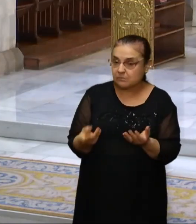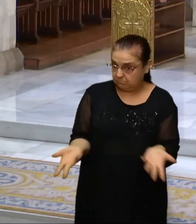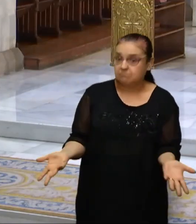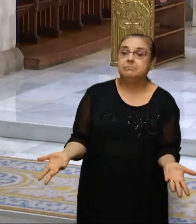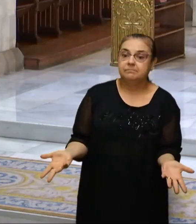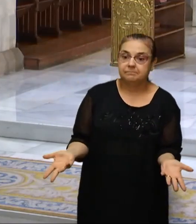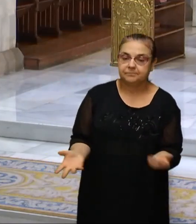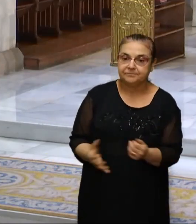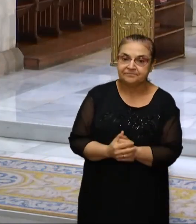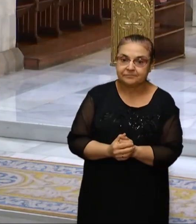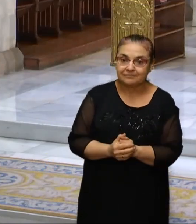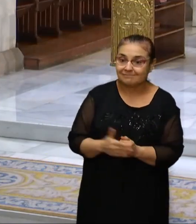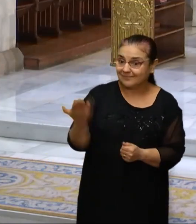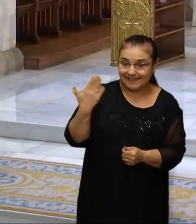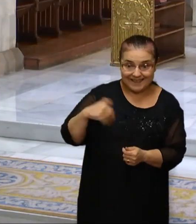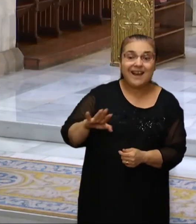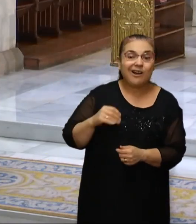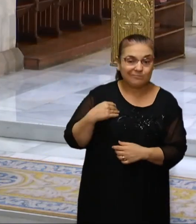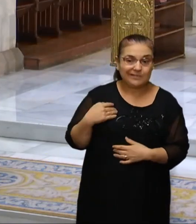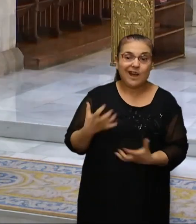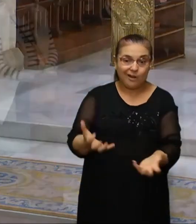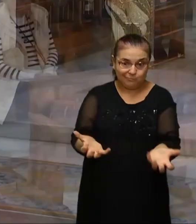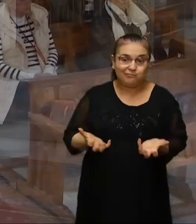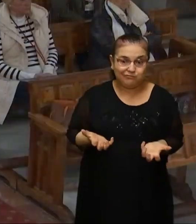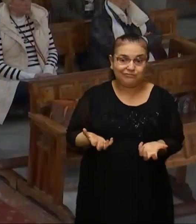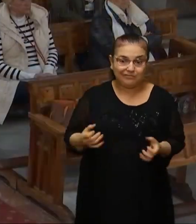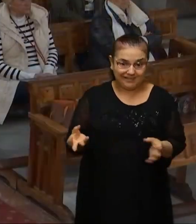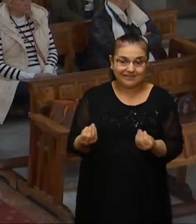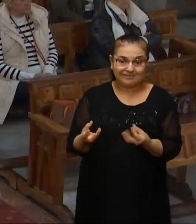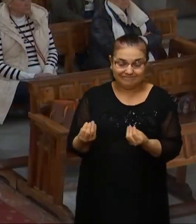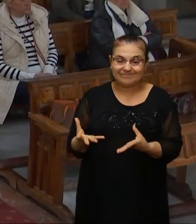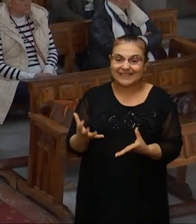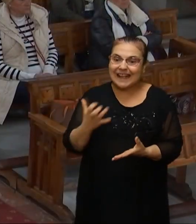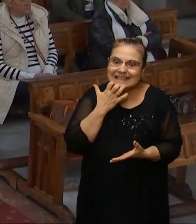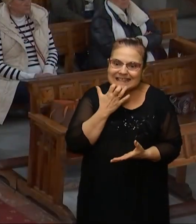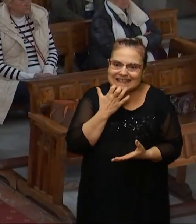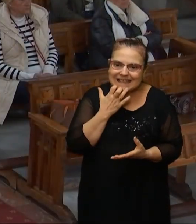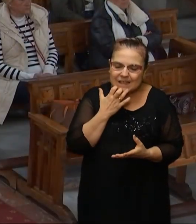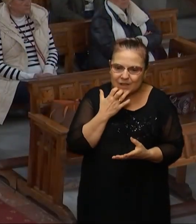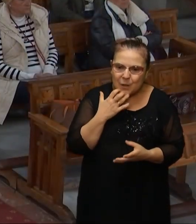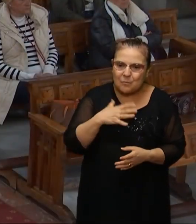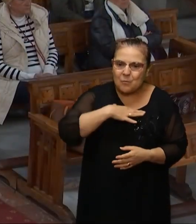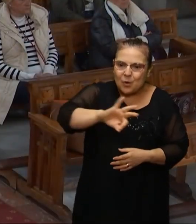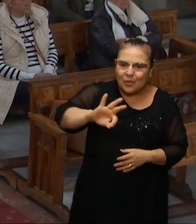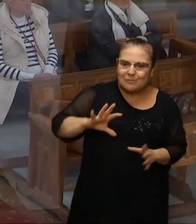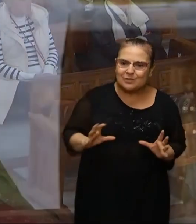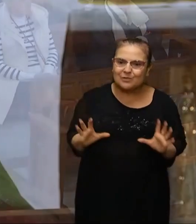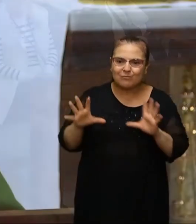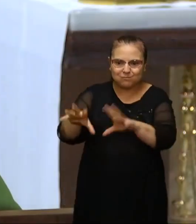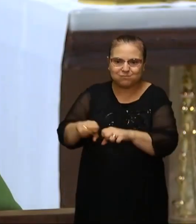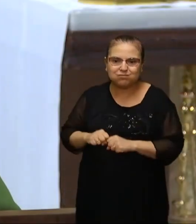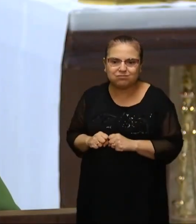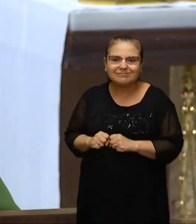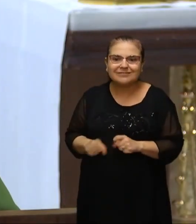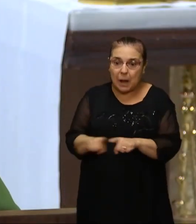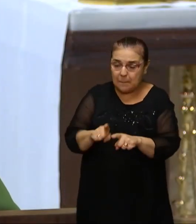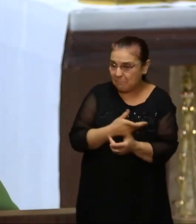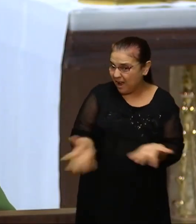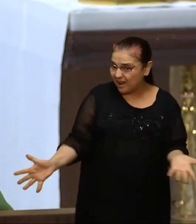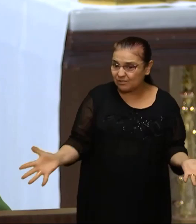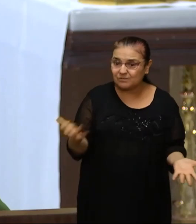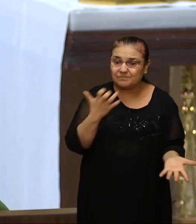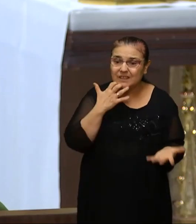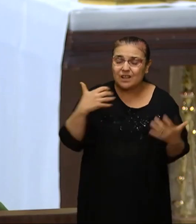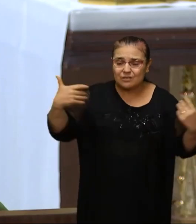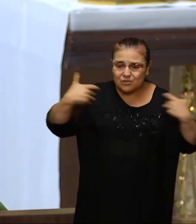ya tendríamos mucho ganado No si somos capaces de entender al hermano de manera especial el hermano que sufre al